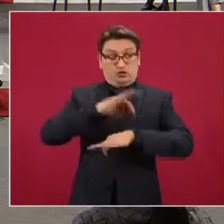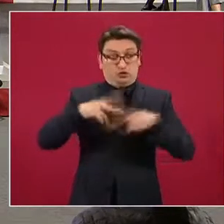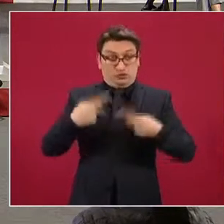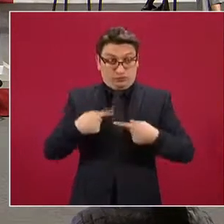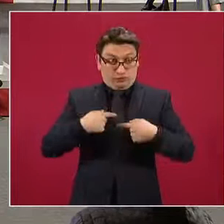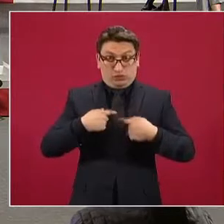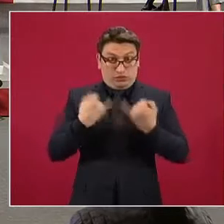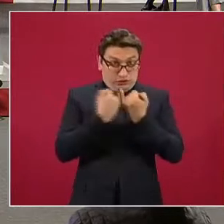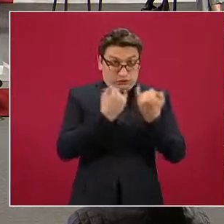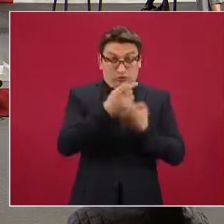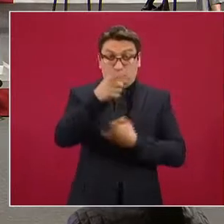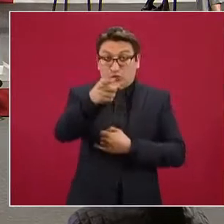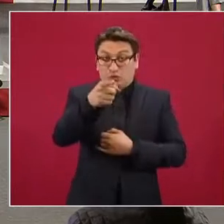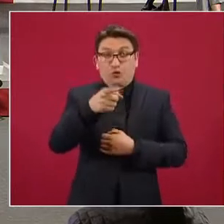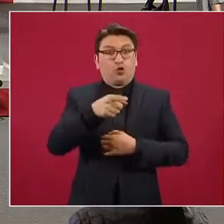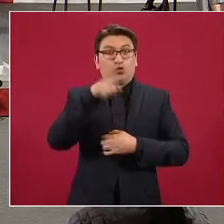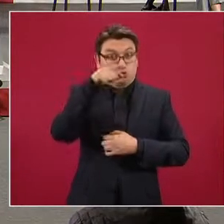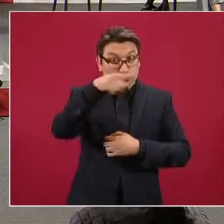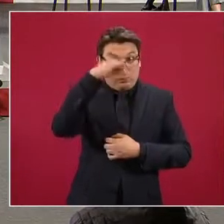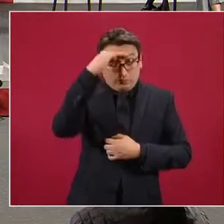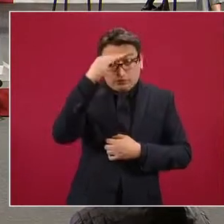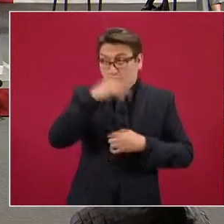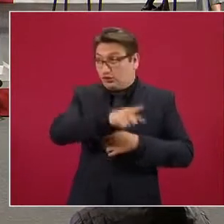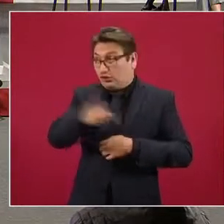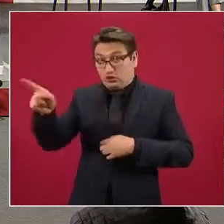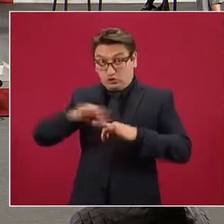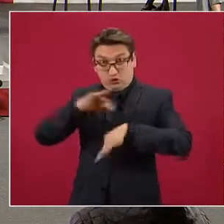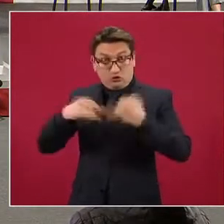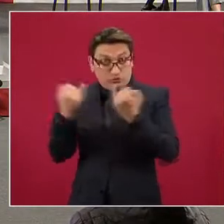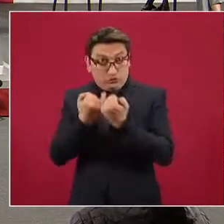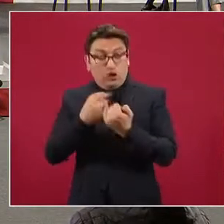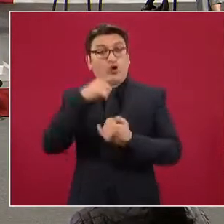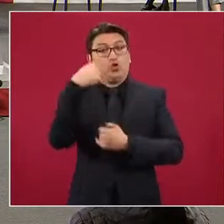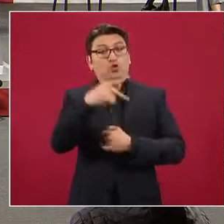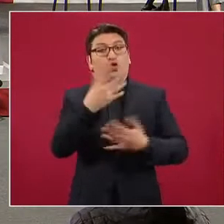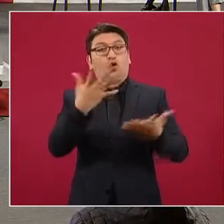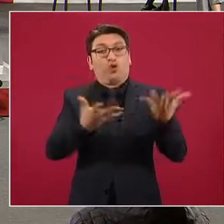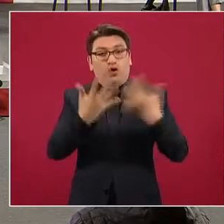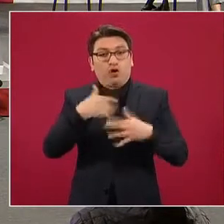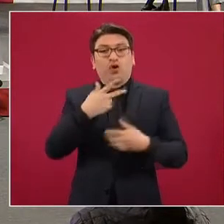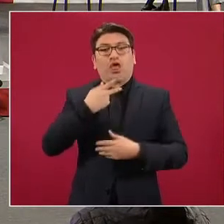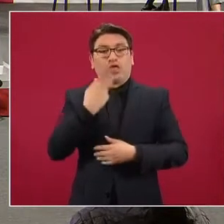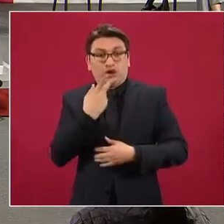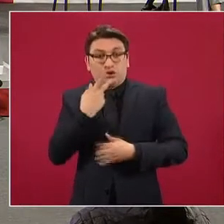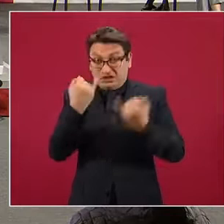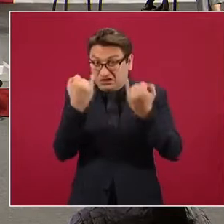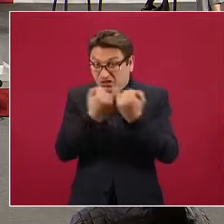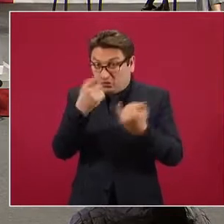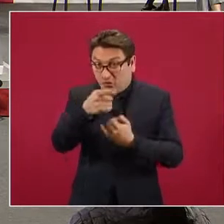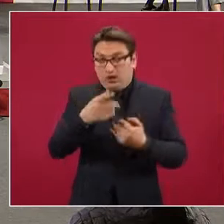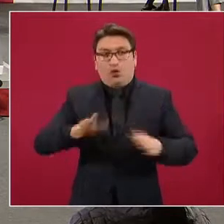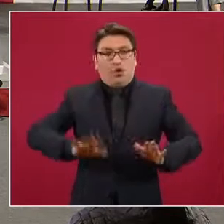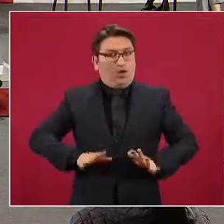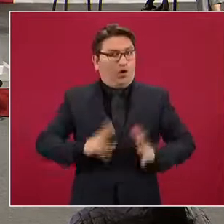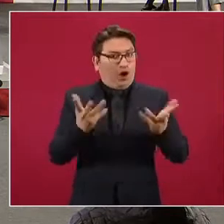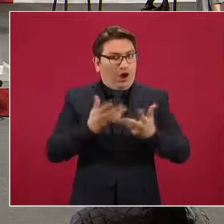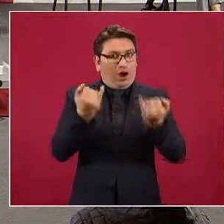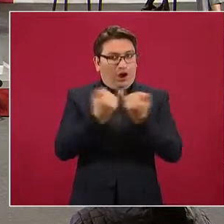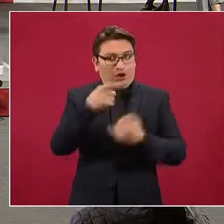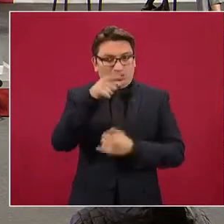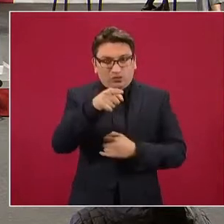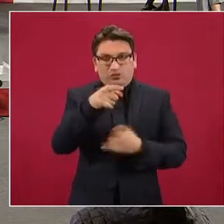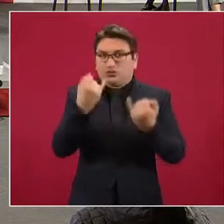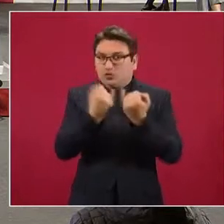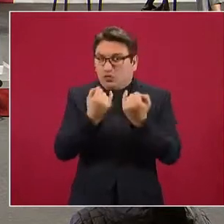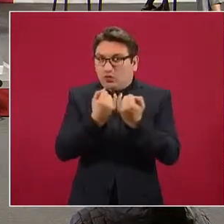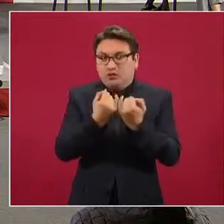no todas piensan como tú piensas, ni hablan como tú hablas. No todas actúan en la forma en